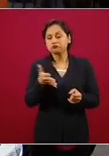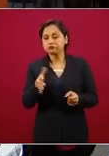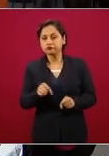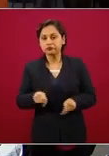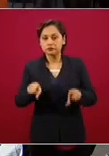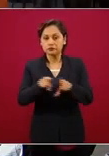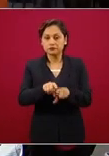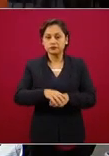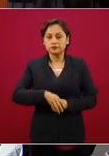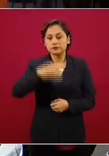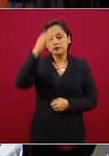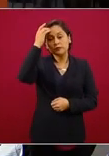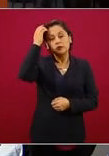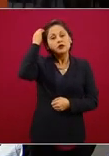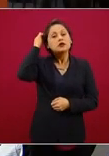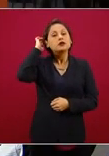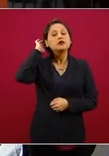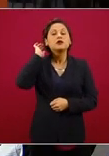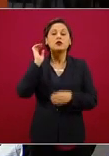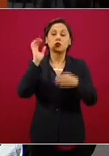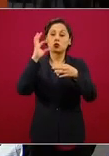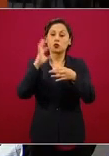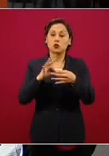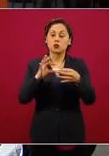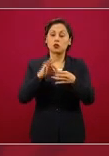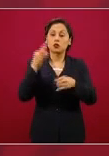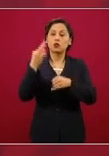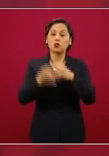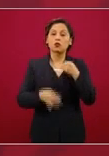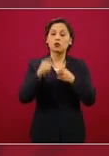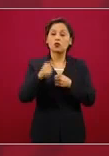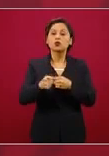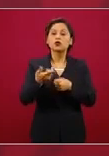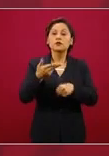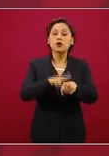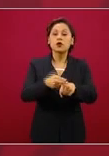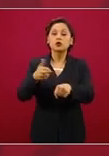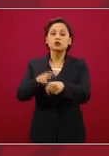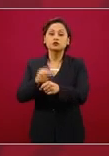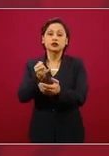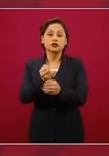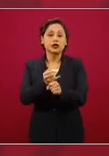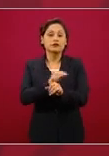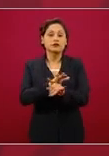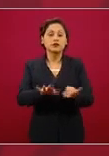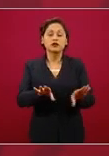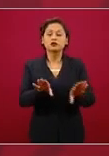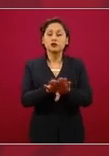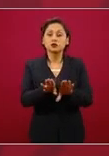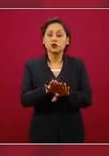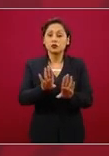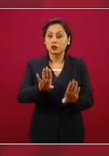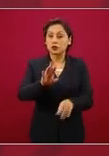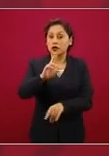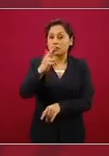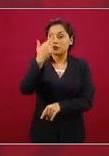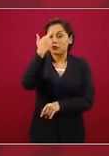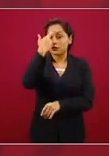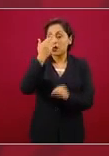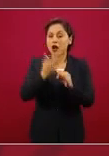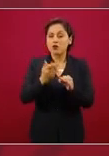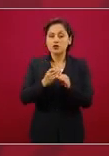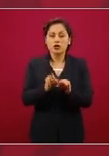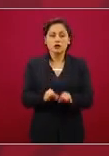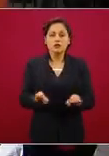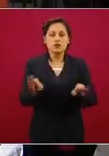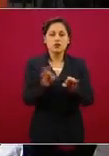terminar, vemos la ocupación hospitalaria y recordamos que este es el indicador más importante durante la fase 3, porque nos permite vigilar